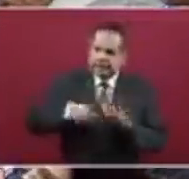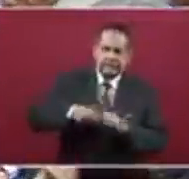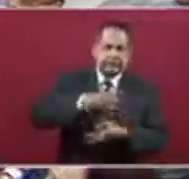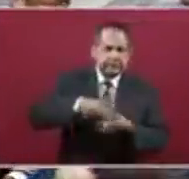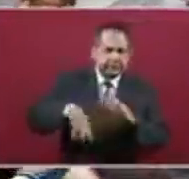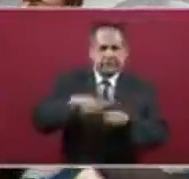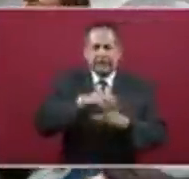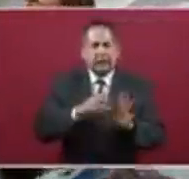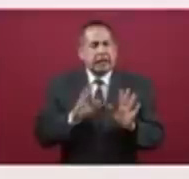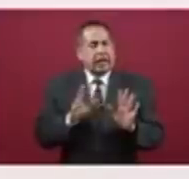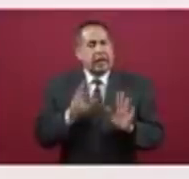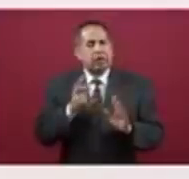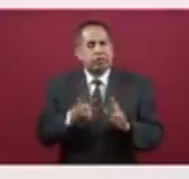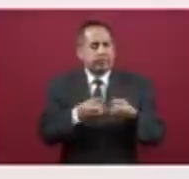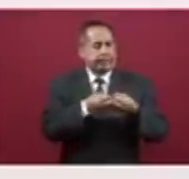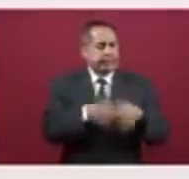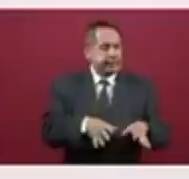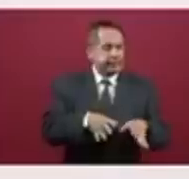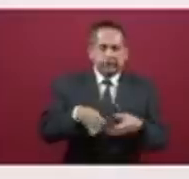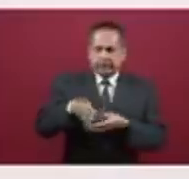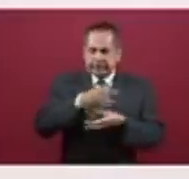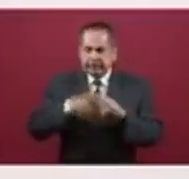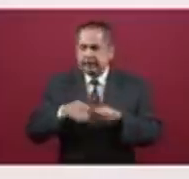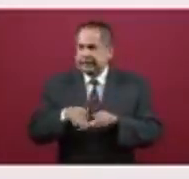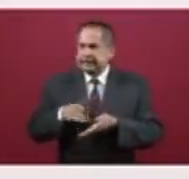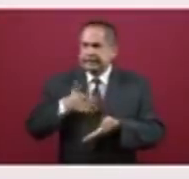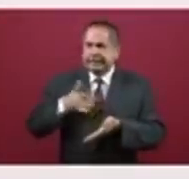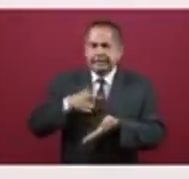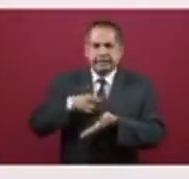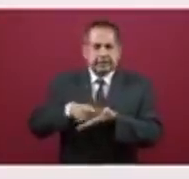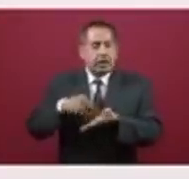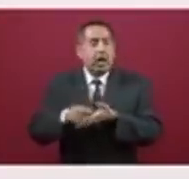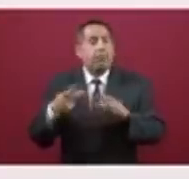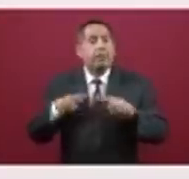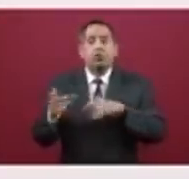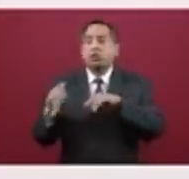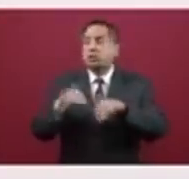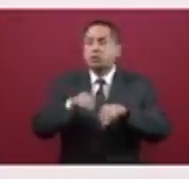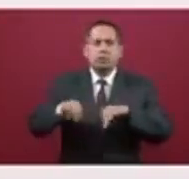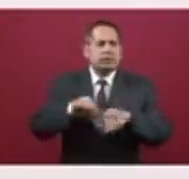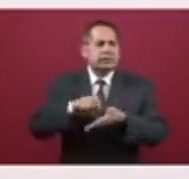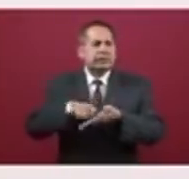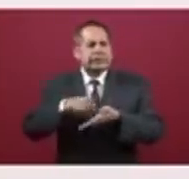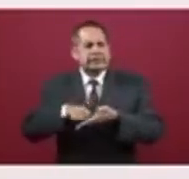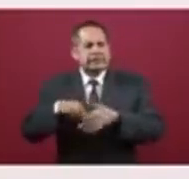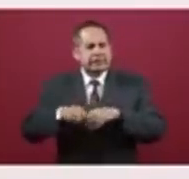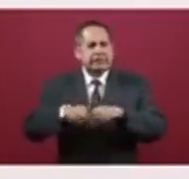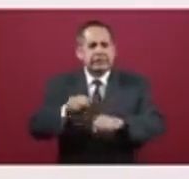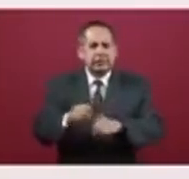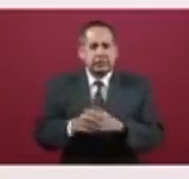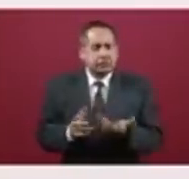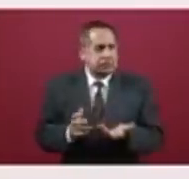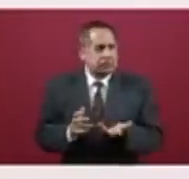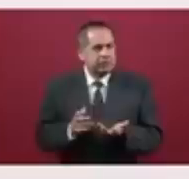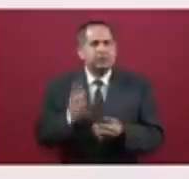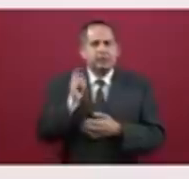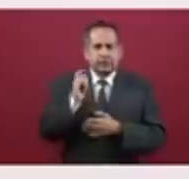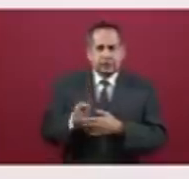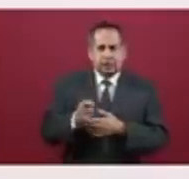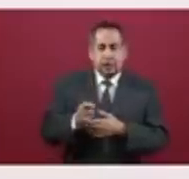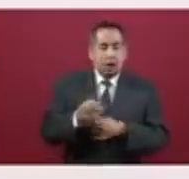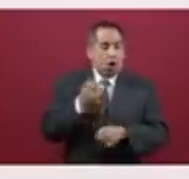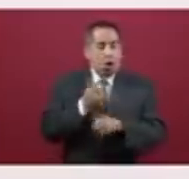pérdida del poder de compra de los asalariados no pueden rendir frutos